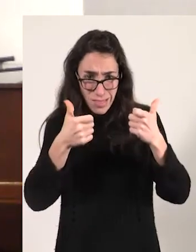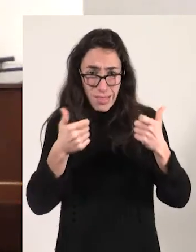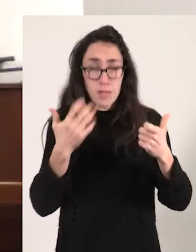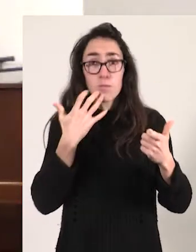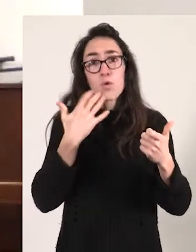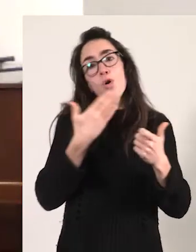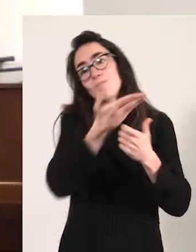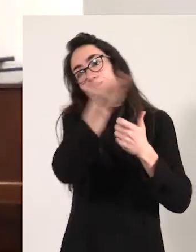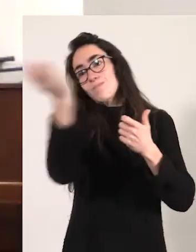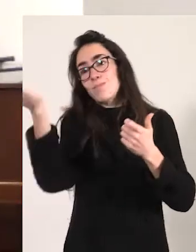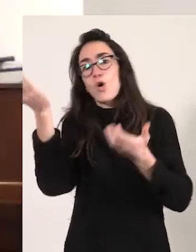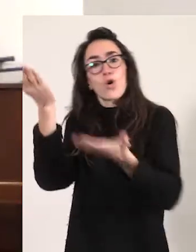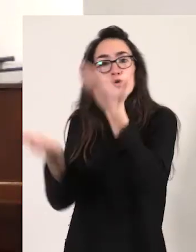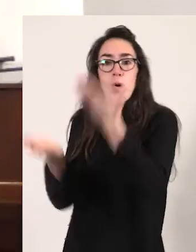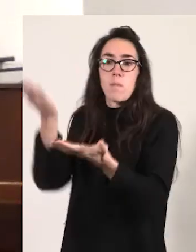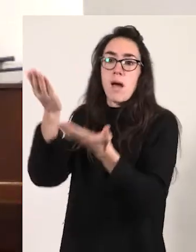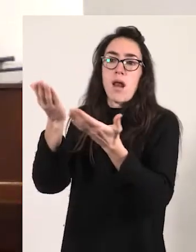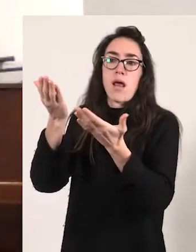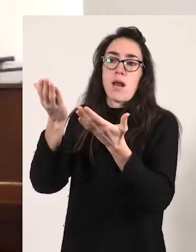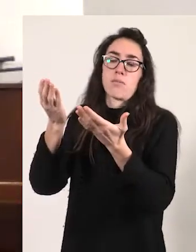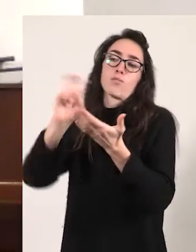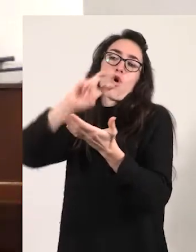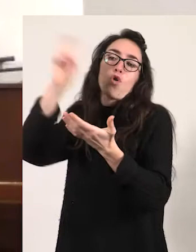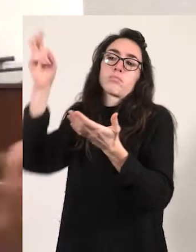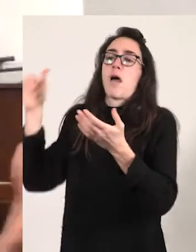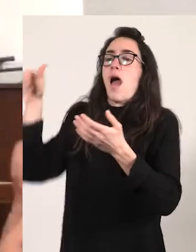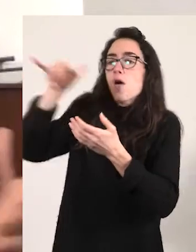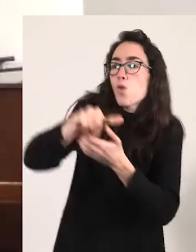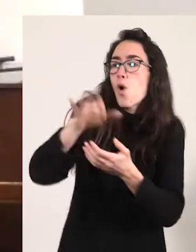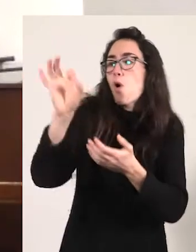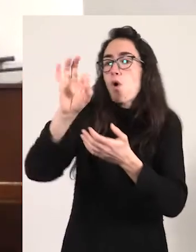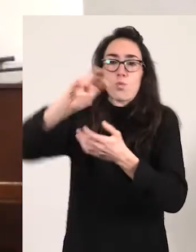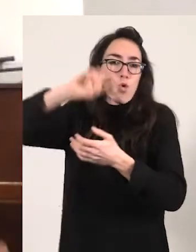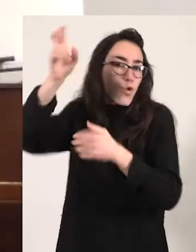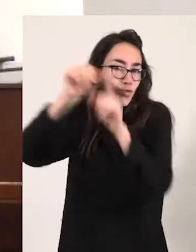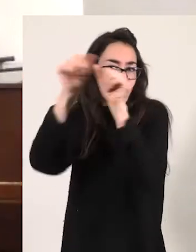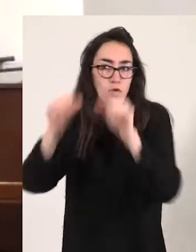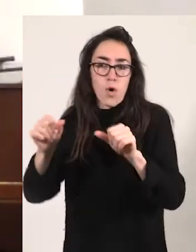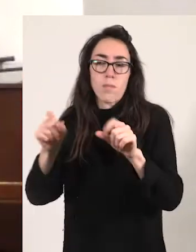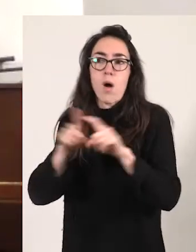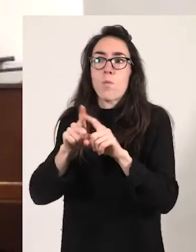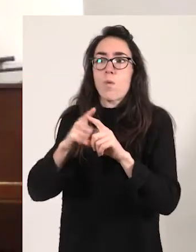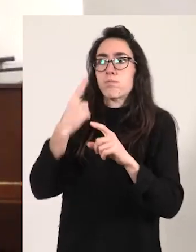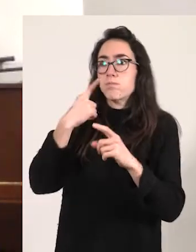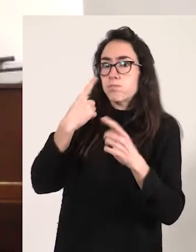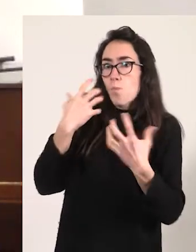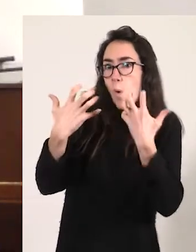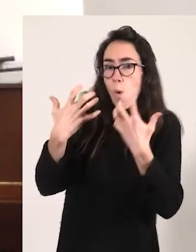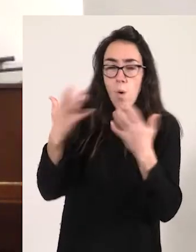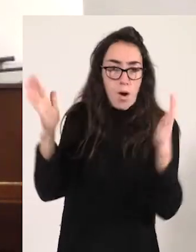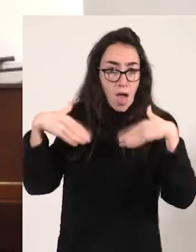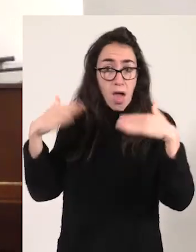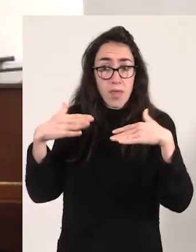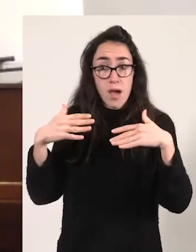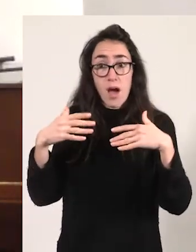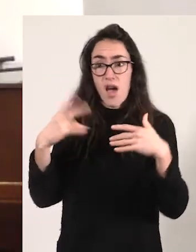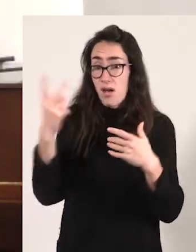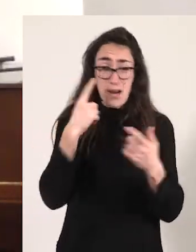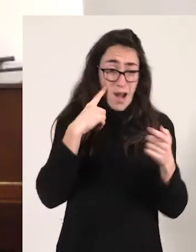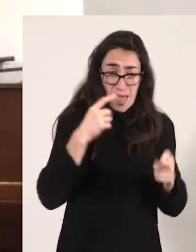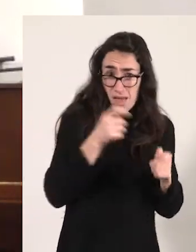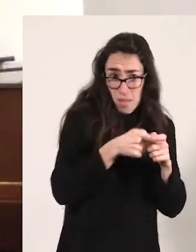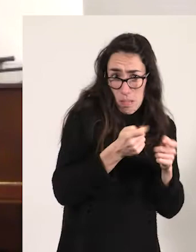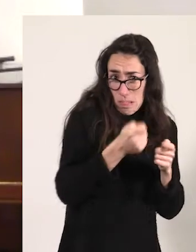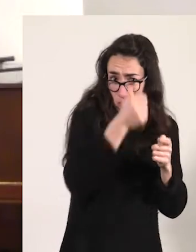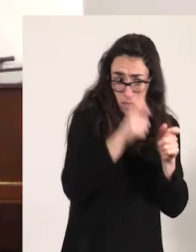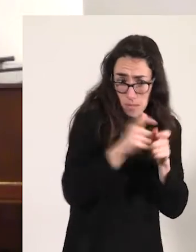es un porcentaje ínfimo al lado de la gente que llega de otras formas, ¿no? Y que no es tan obvio y no es tan espectacular y